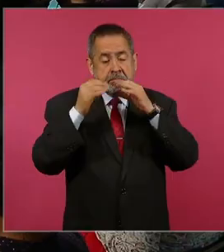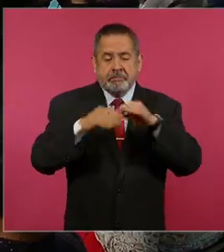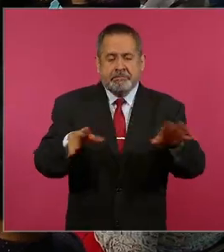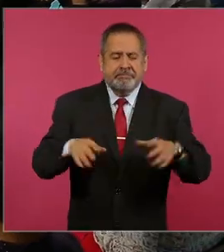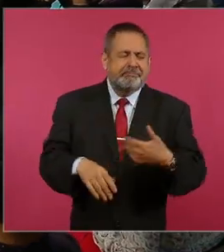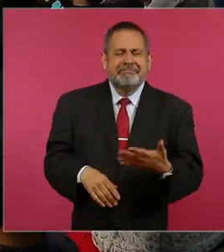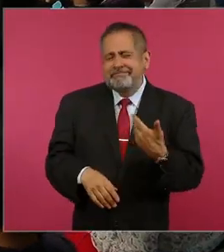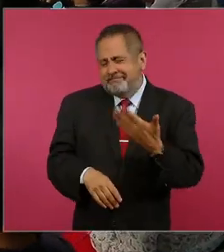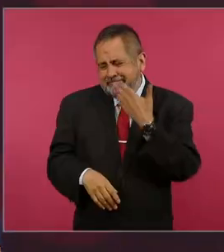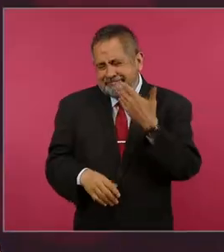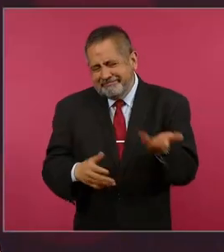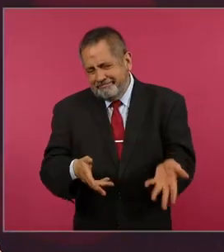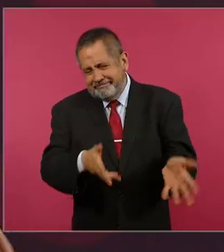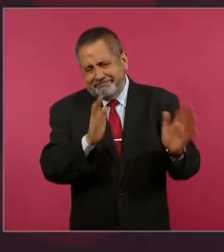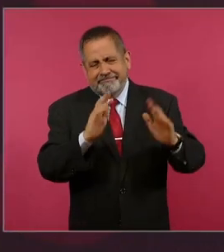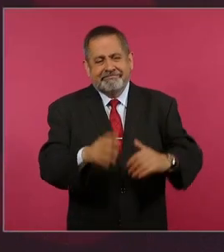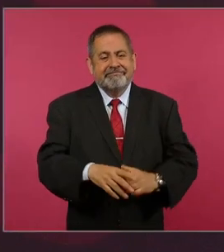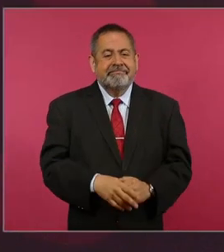Pero está bien,